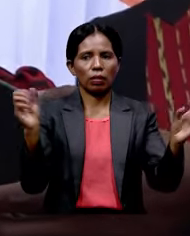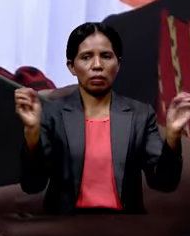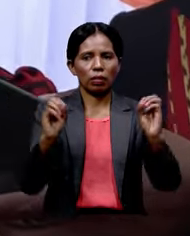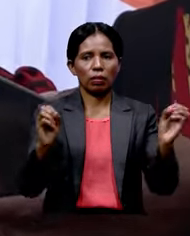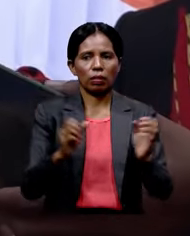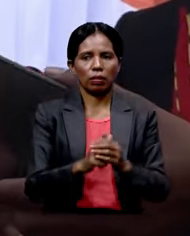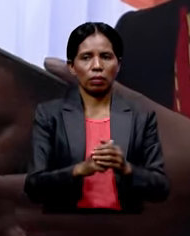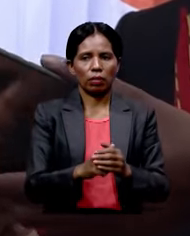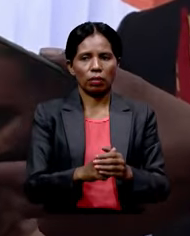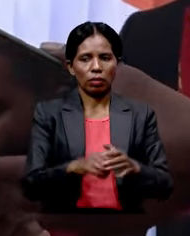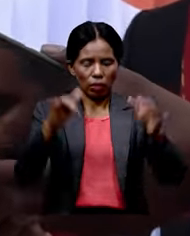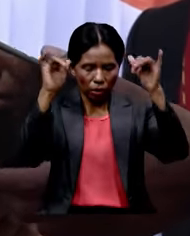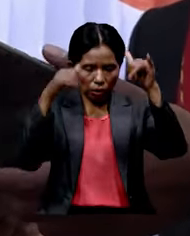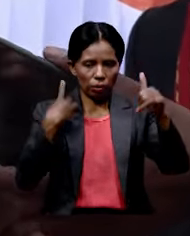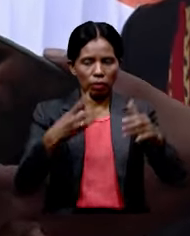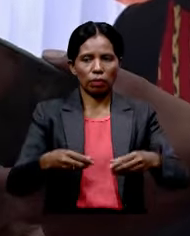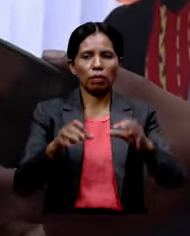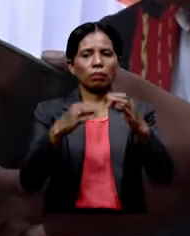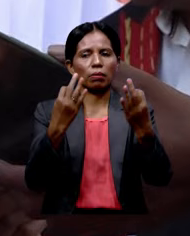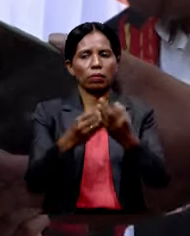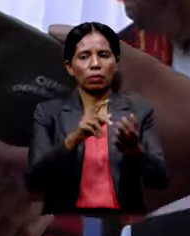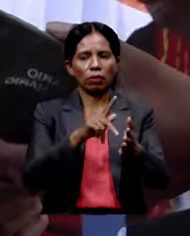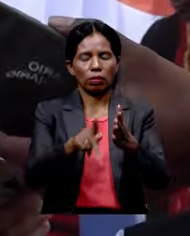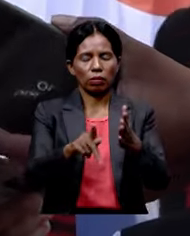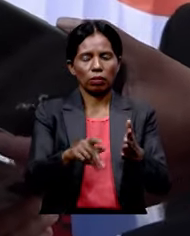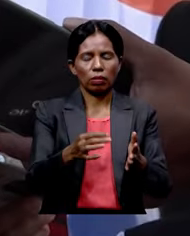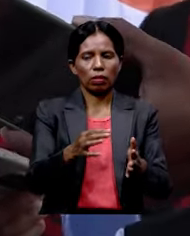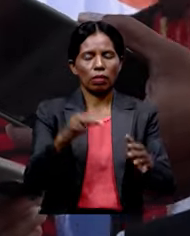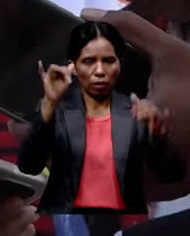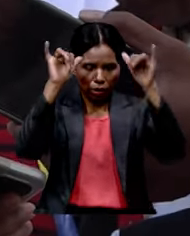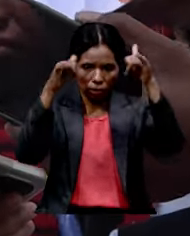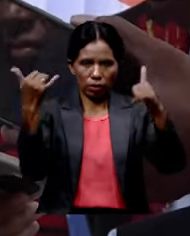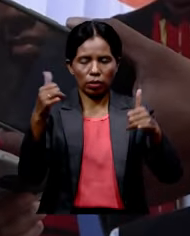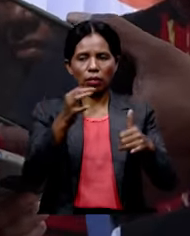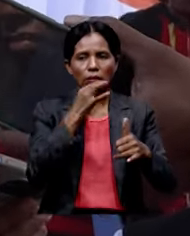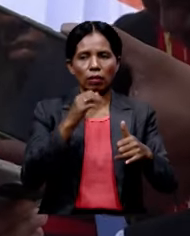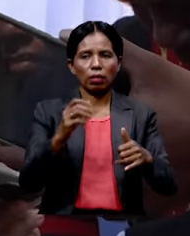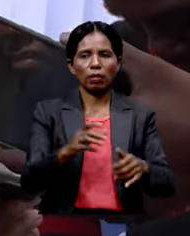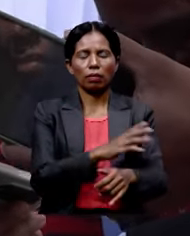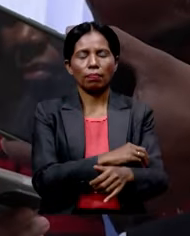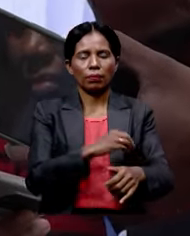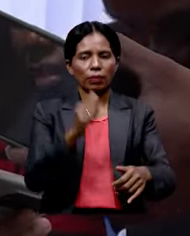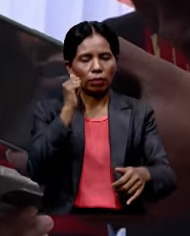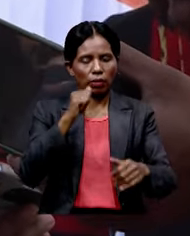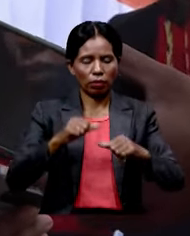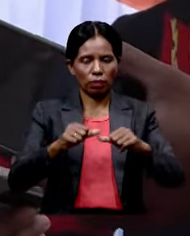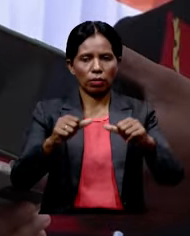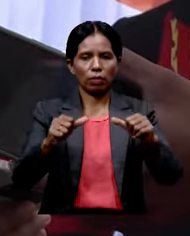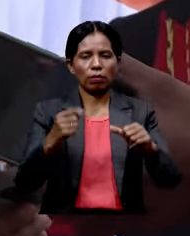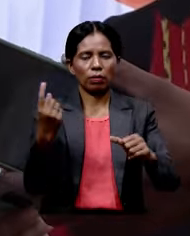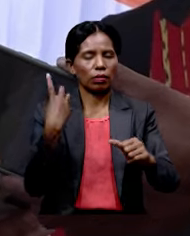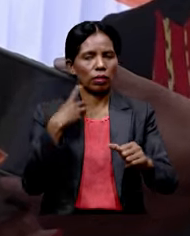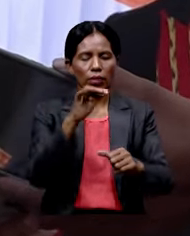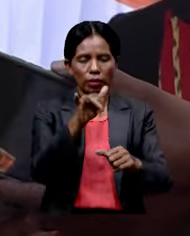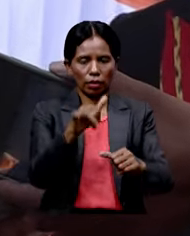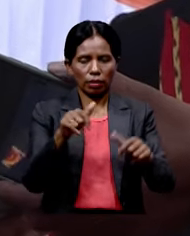to karau be ita lur ba fo ne palim familia sir ba oho karau sirne ba ha las kala feto continua padesen na fati ita ne ita la concorre de